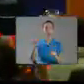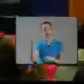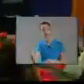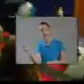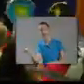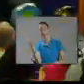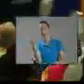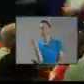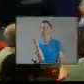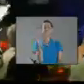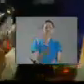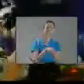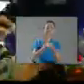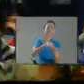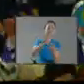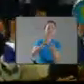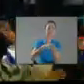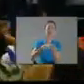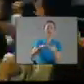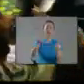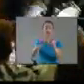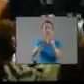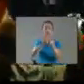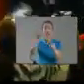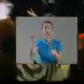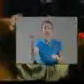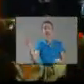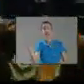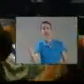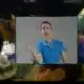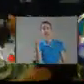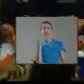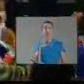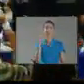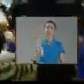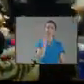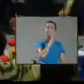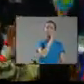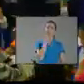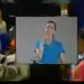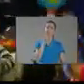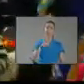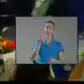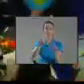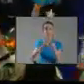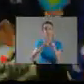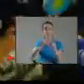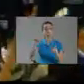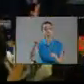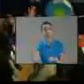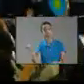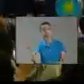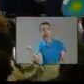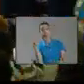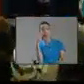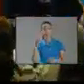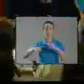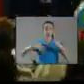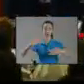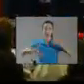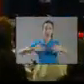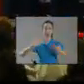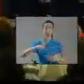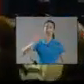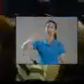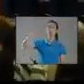Así como David danzaba, así como David cantaba, así como David